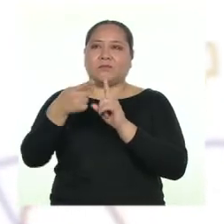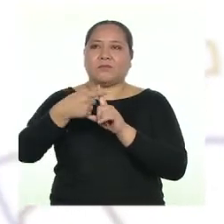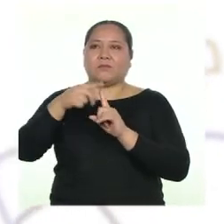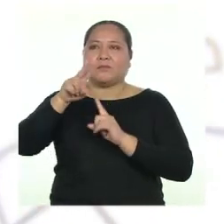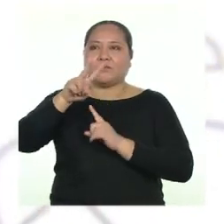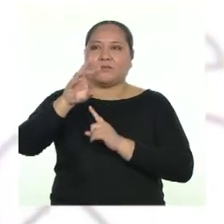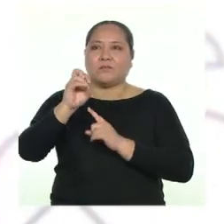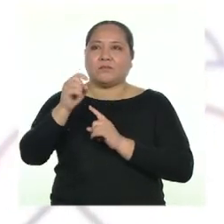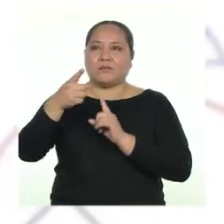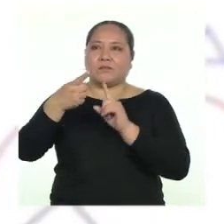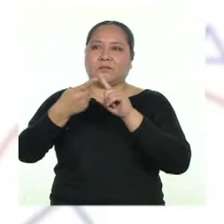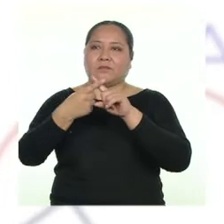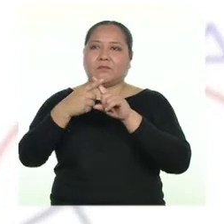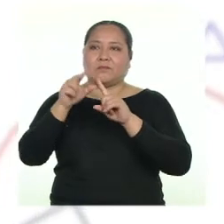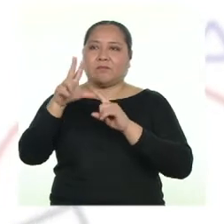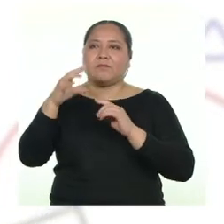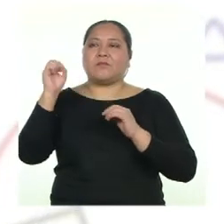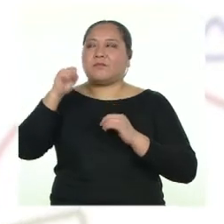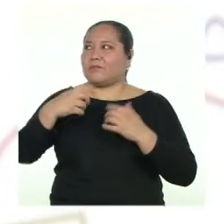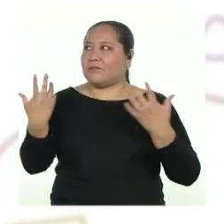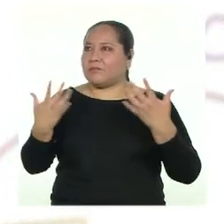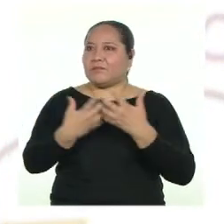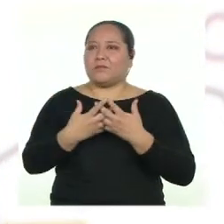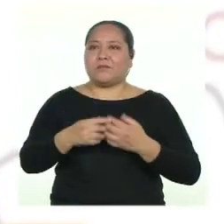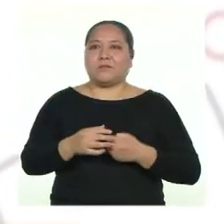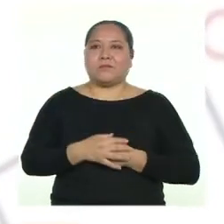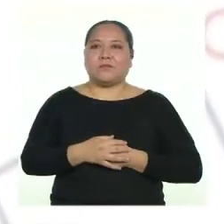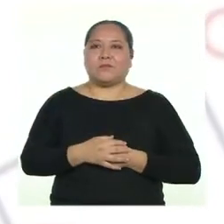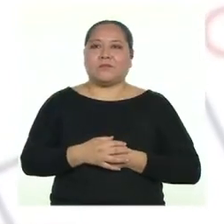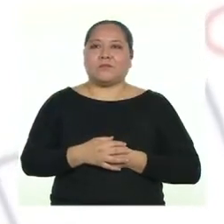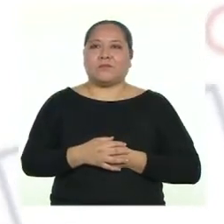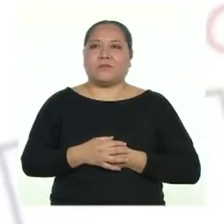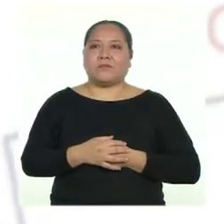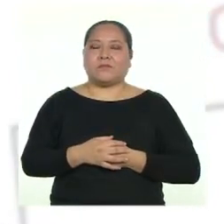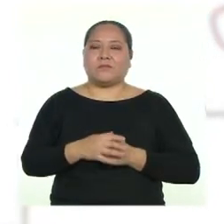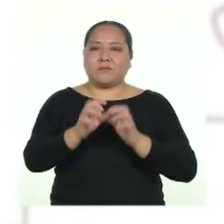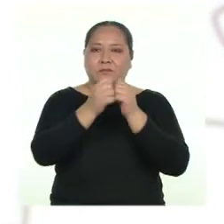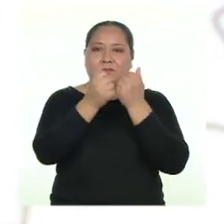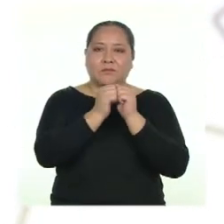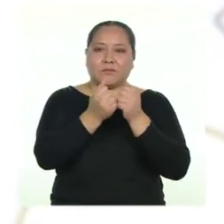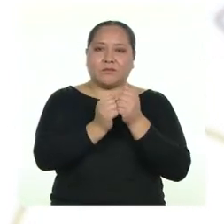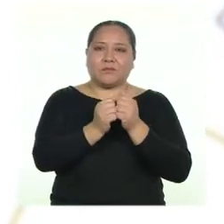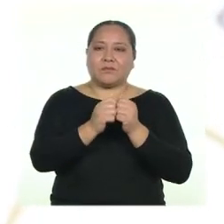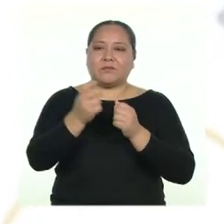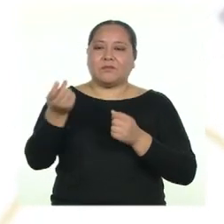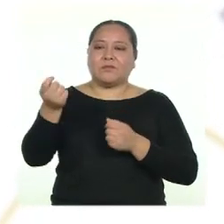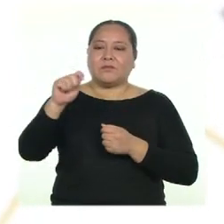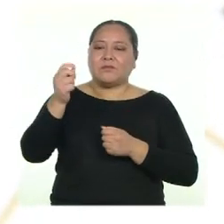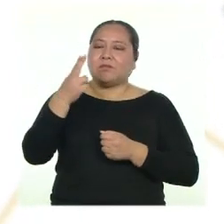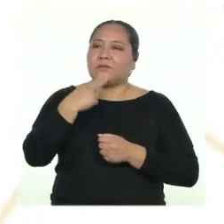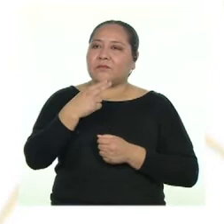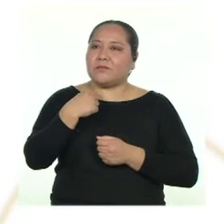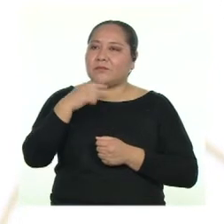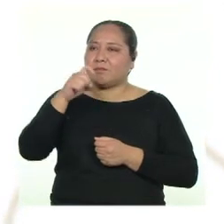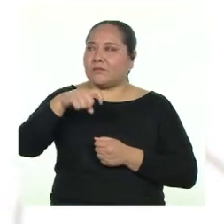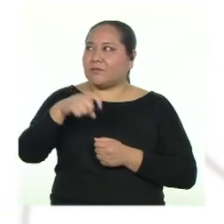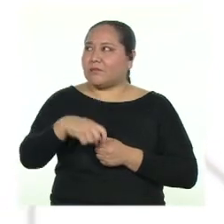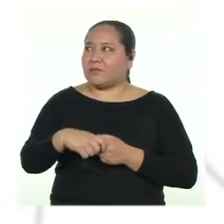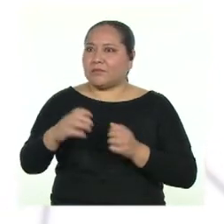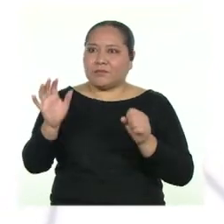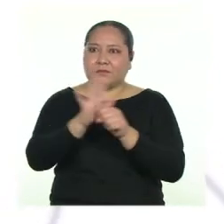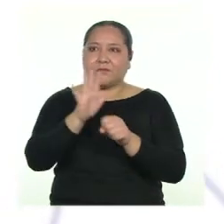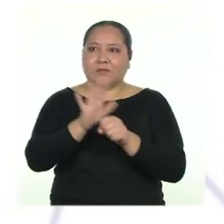3. ¡Sí coinciden, profesora! La cantidad de panes y cucharaditas de azúcar que necesito para completar las